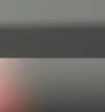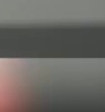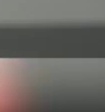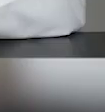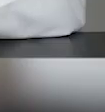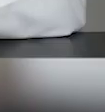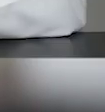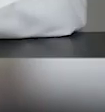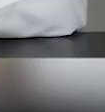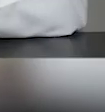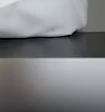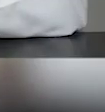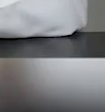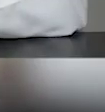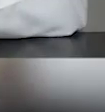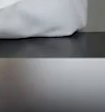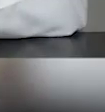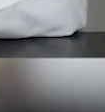protección.